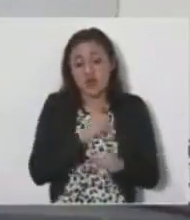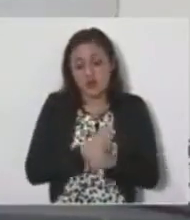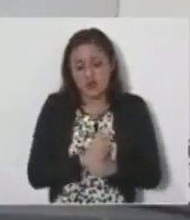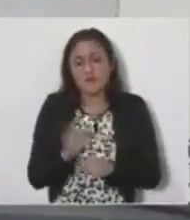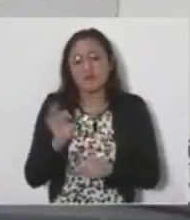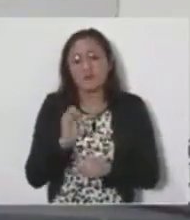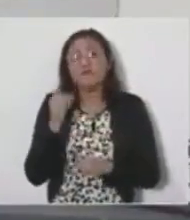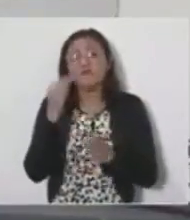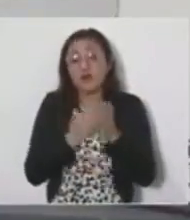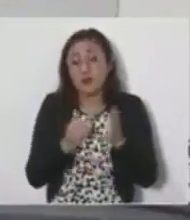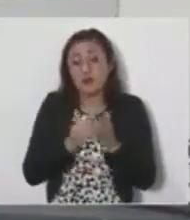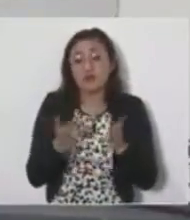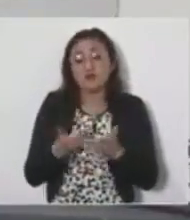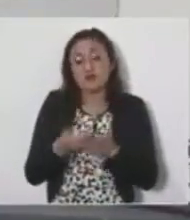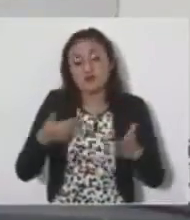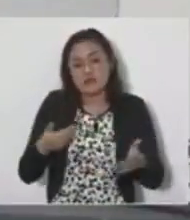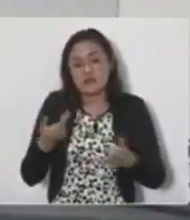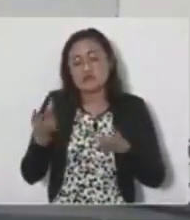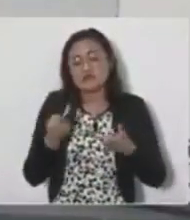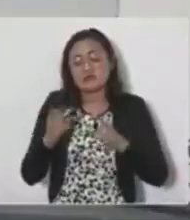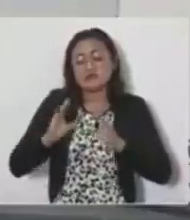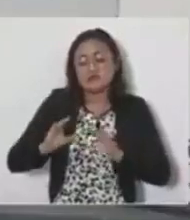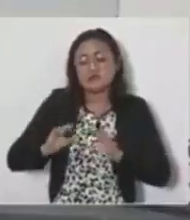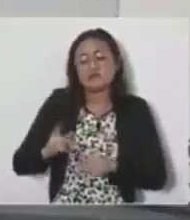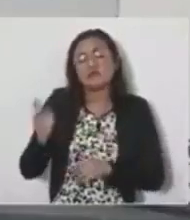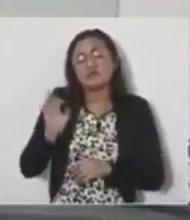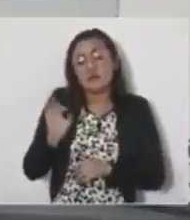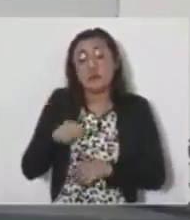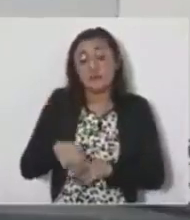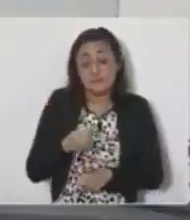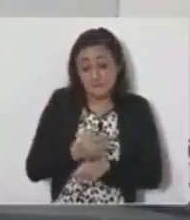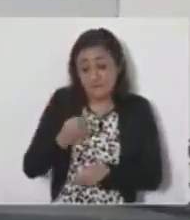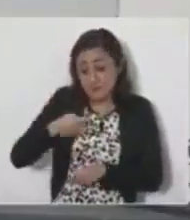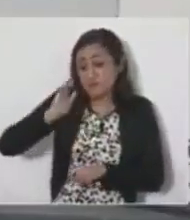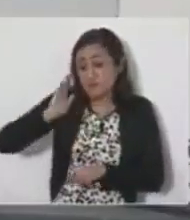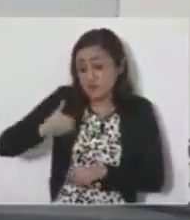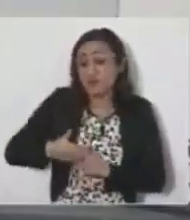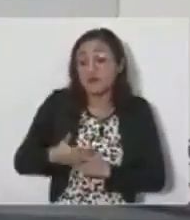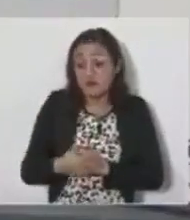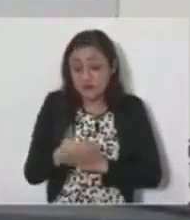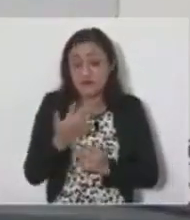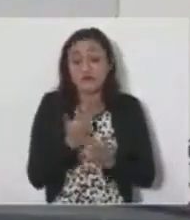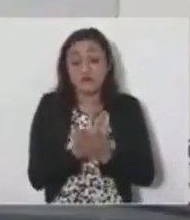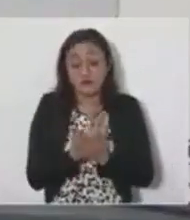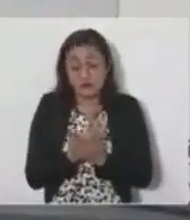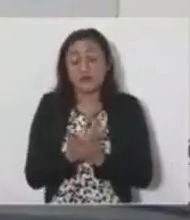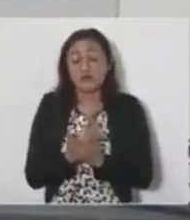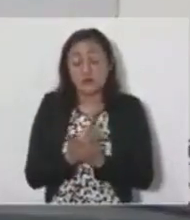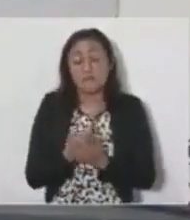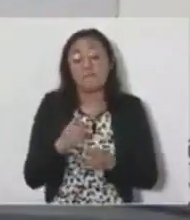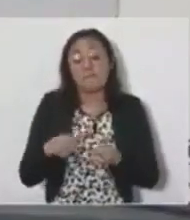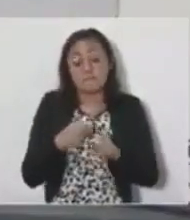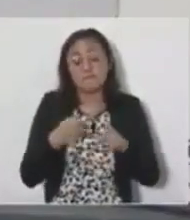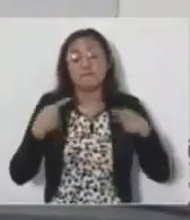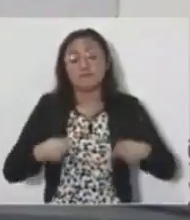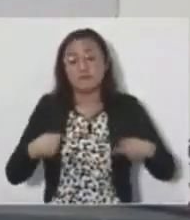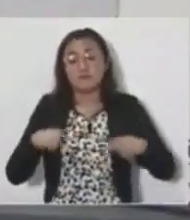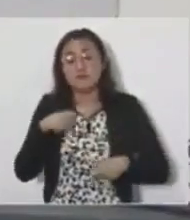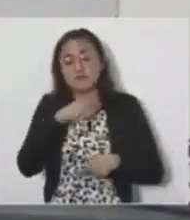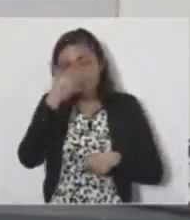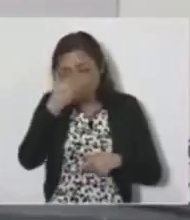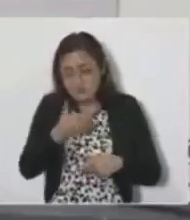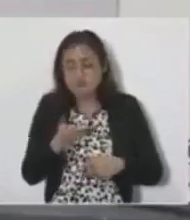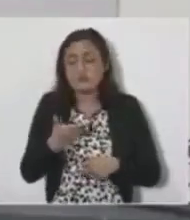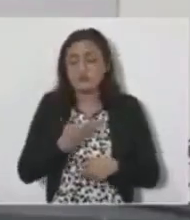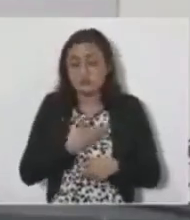alguna particularidad se retrasó el tema de la capacitación no obstante estarán plenamente identificados y sobre todo la ciudadanía tendrá la